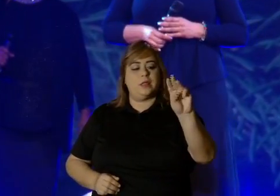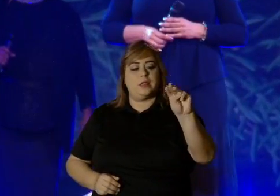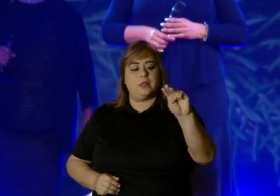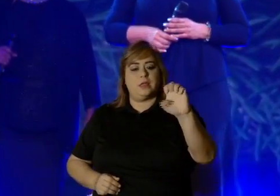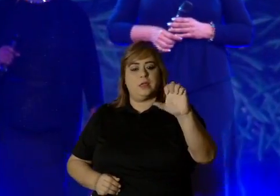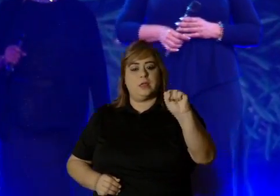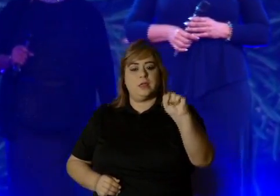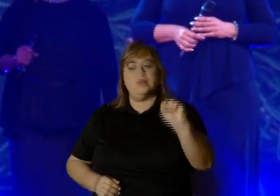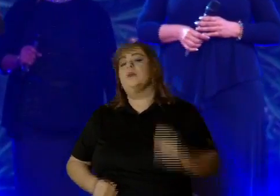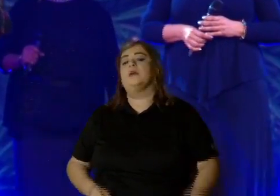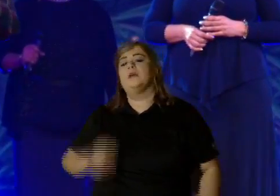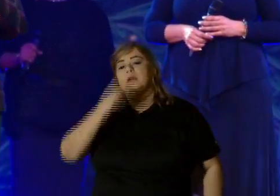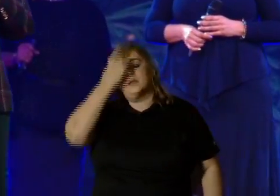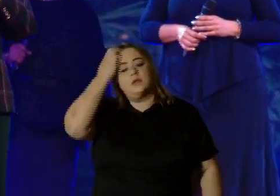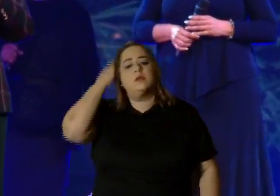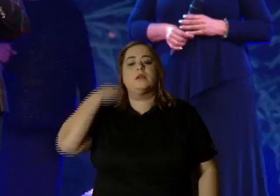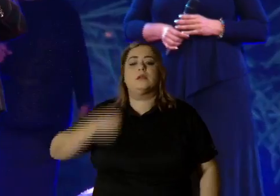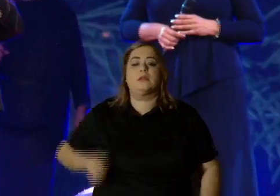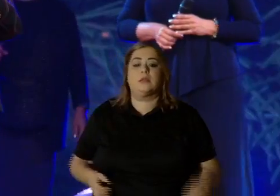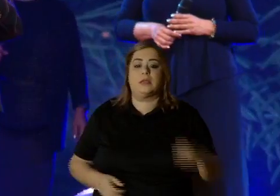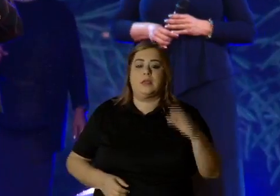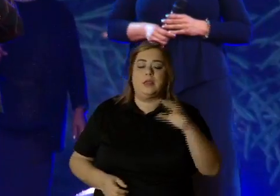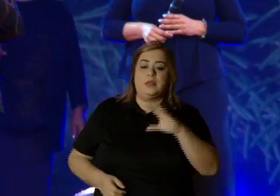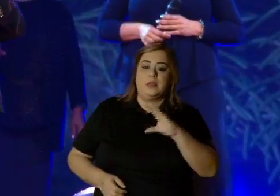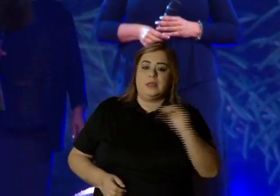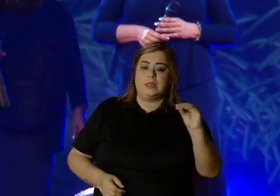Y voy a pedir al evangelista Samuel,